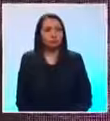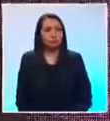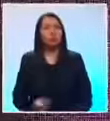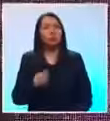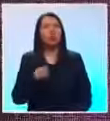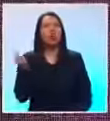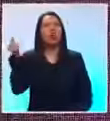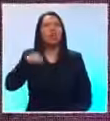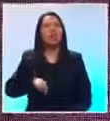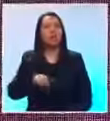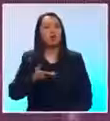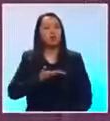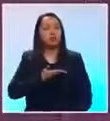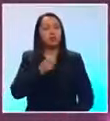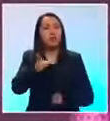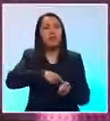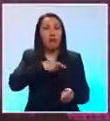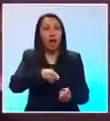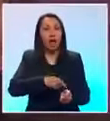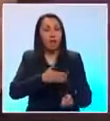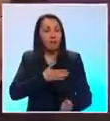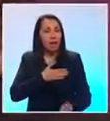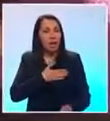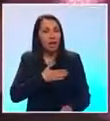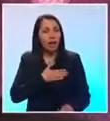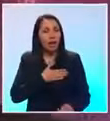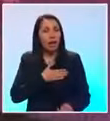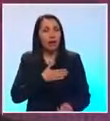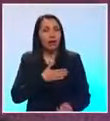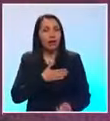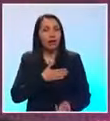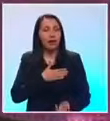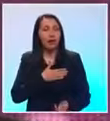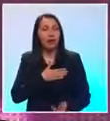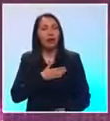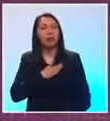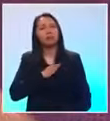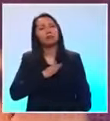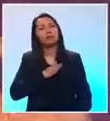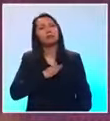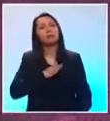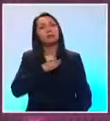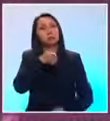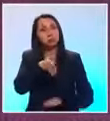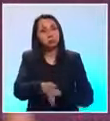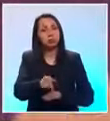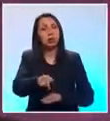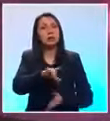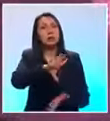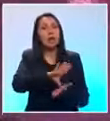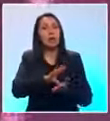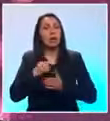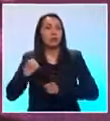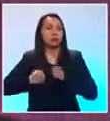Yo vengo de una familia que llegó a este país